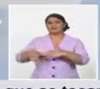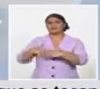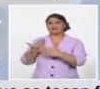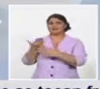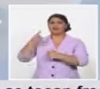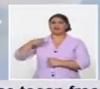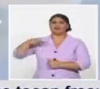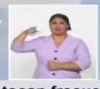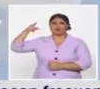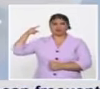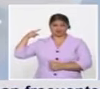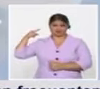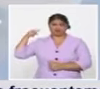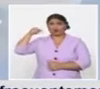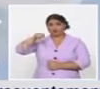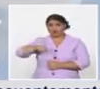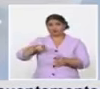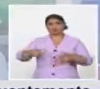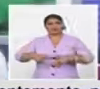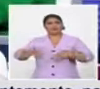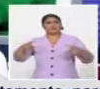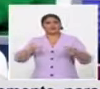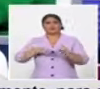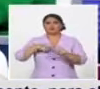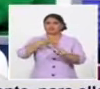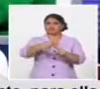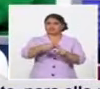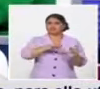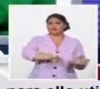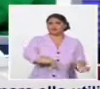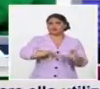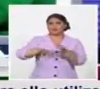ayer. Se procesaron